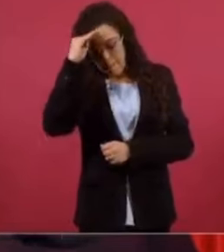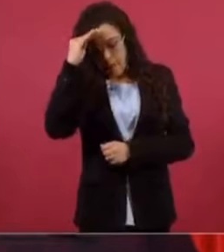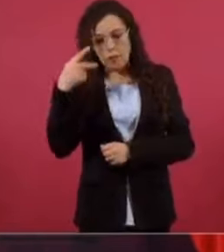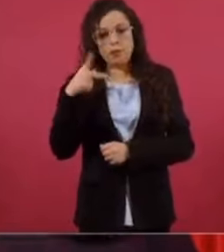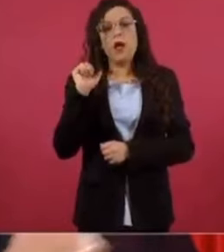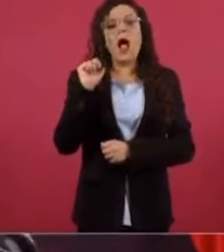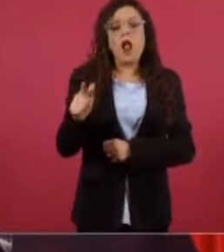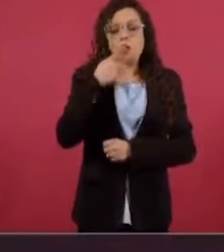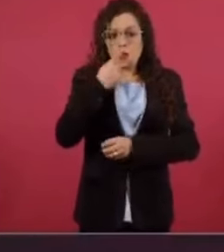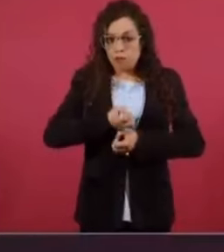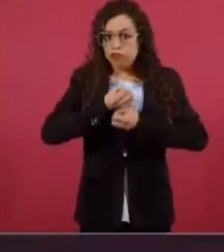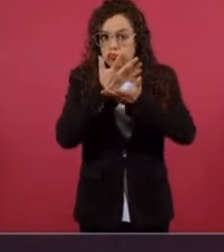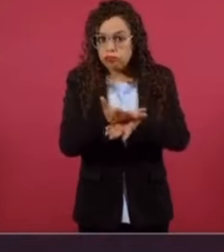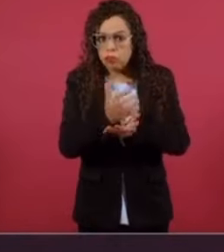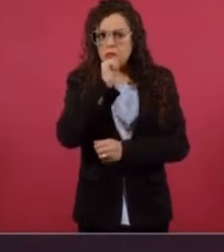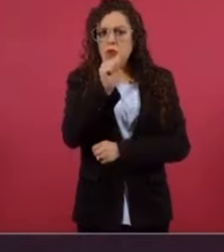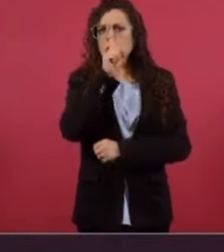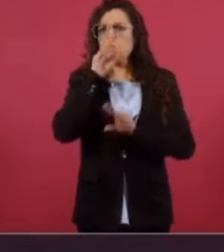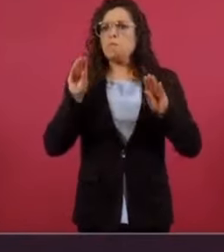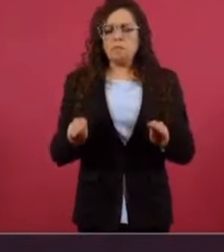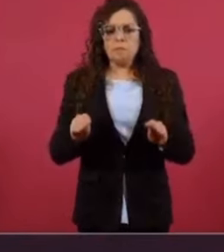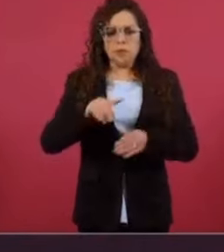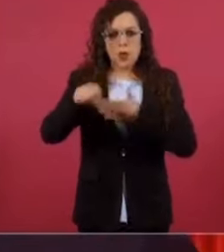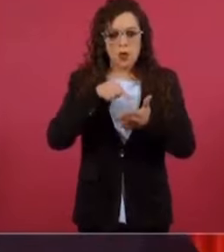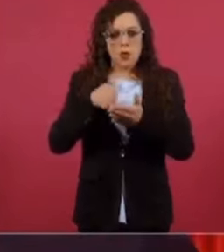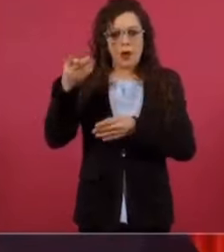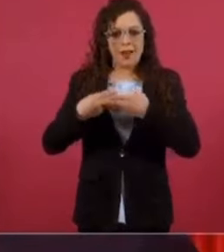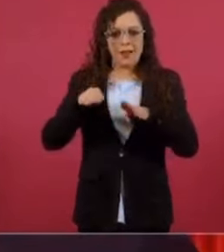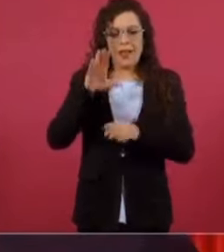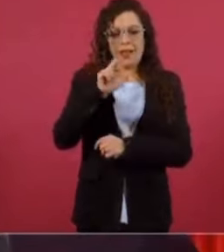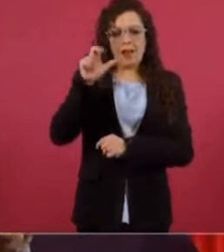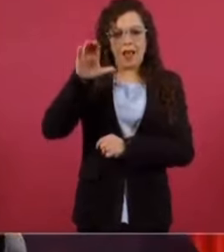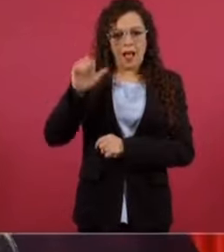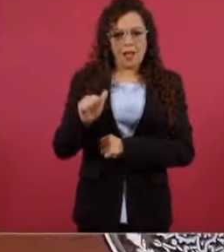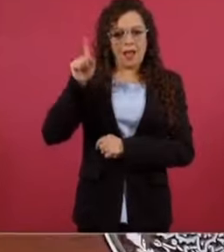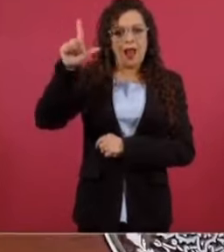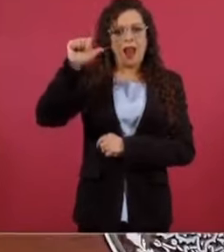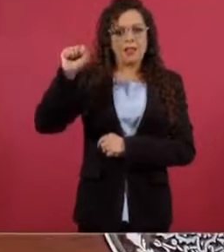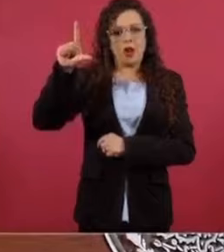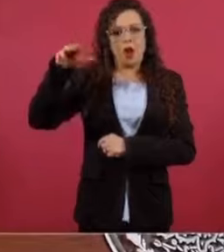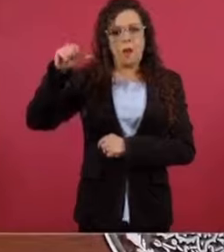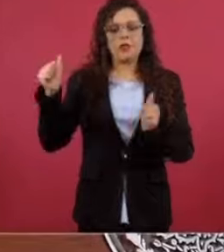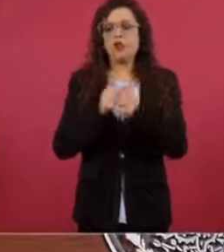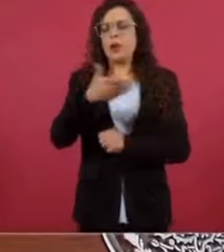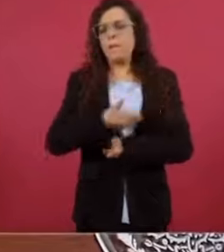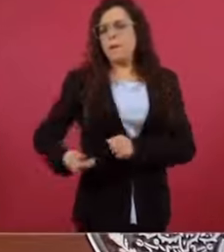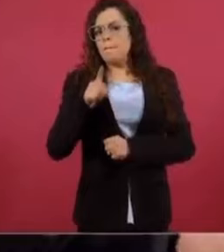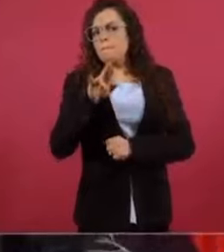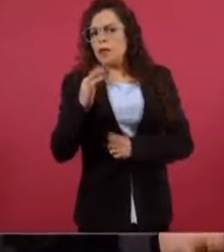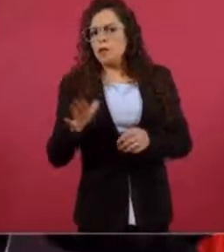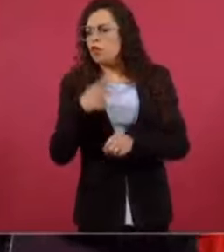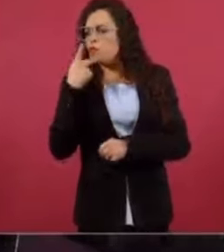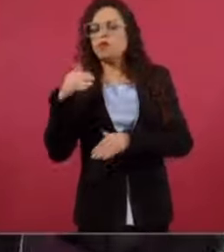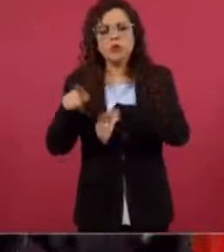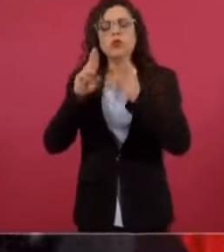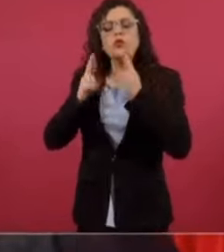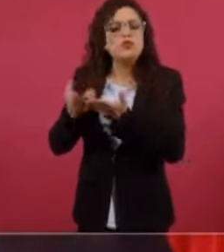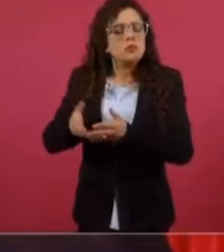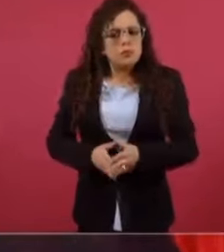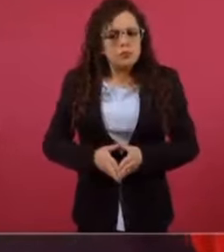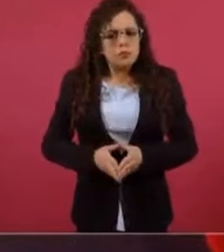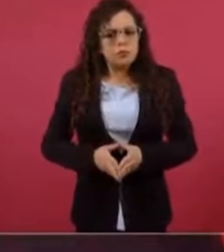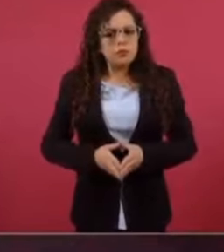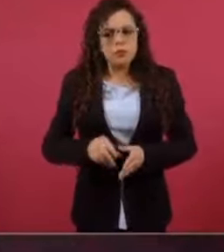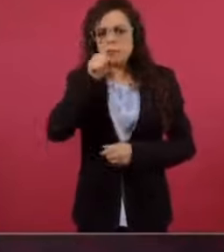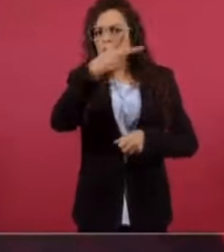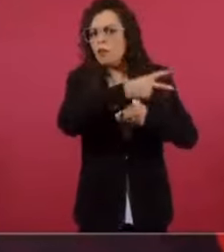sobre la reunión que tuvo precisamente en casa de Carrancá, en Las Lomas, con el presidente del PRI. Y estaba invitado también